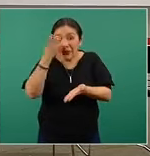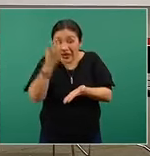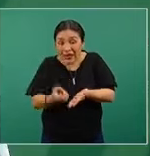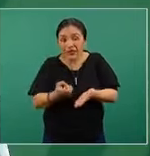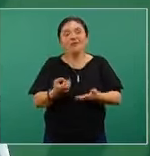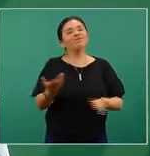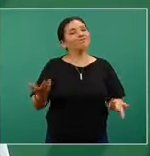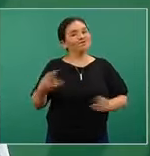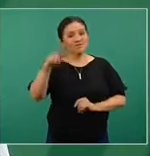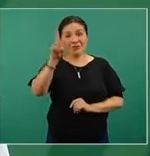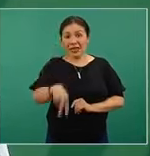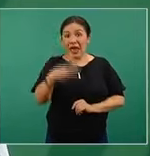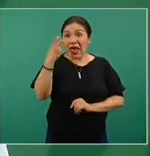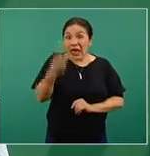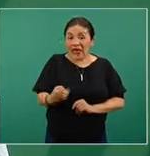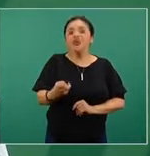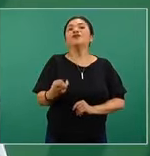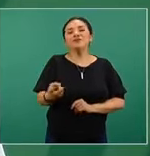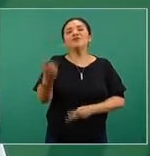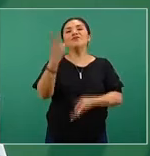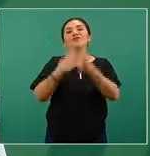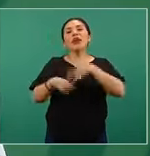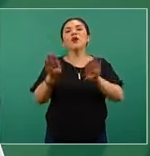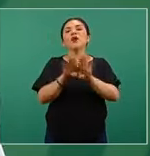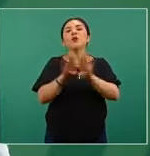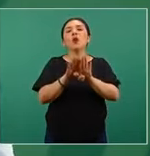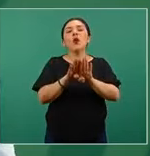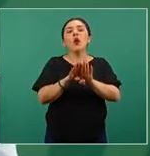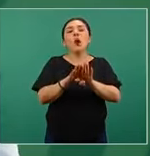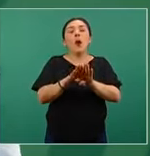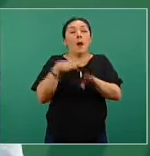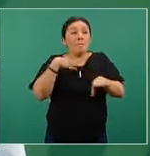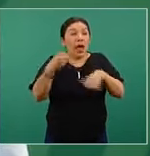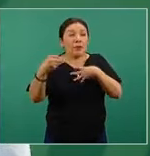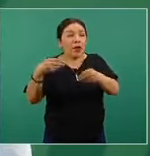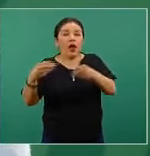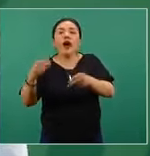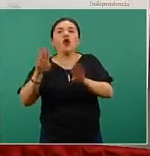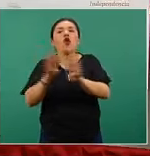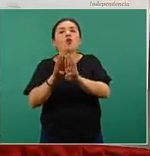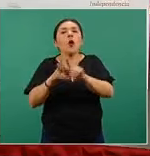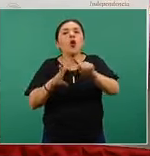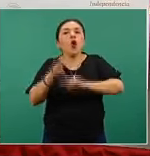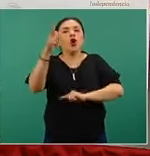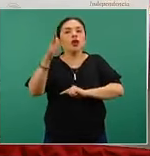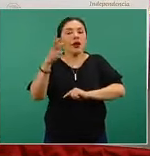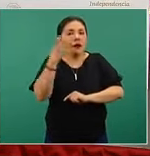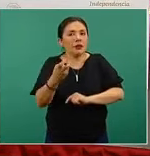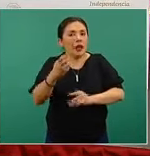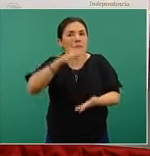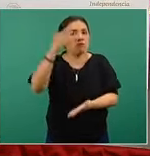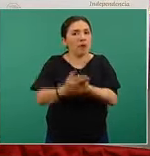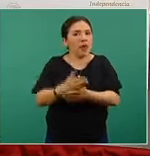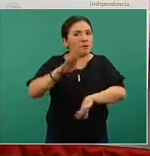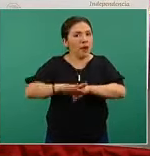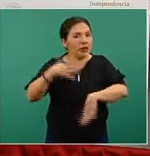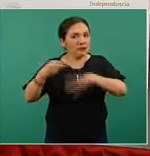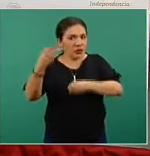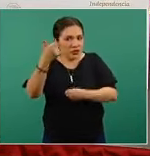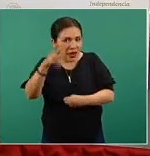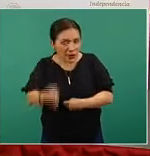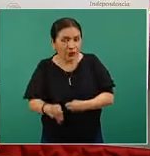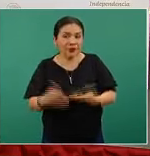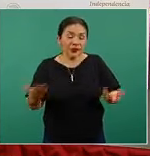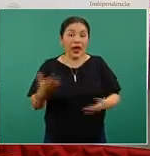obviamente eso genera que también cortemos la cadena de transmisión dicho esto pues si les parece